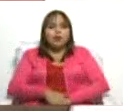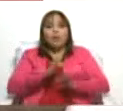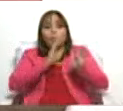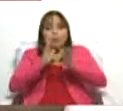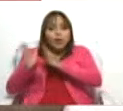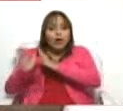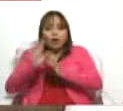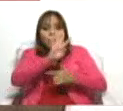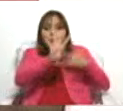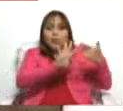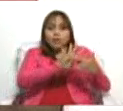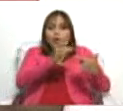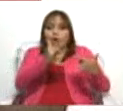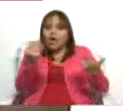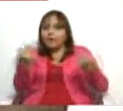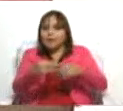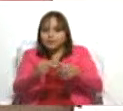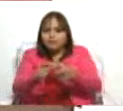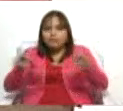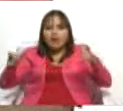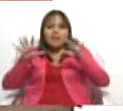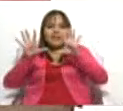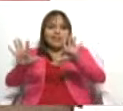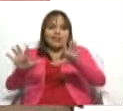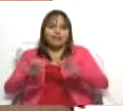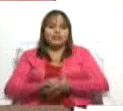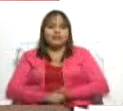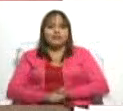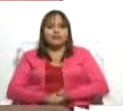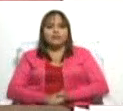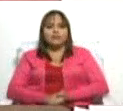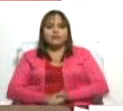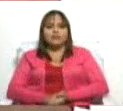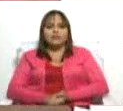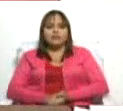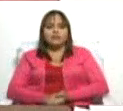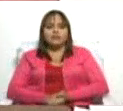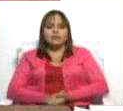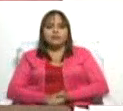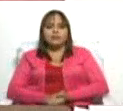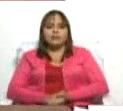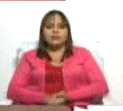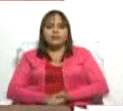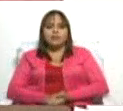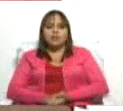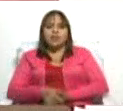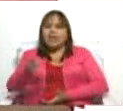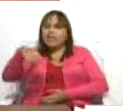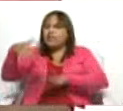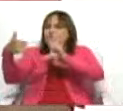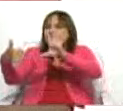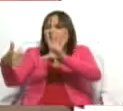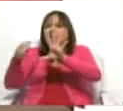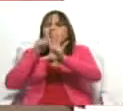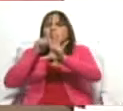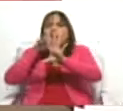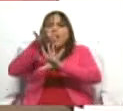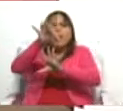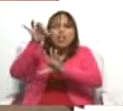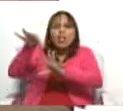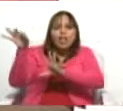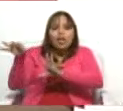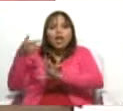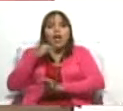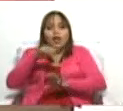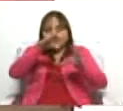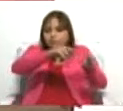que era de 4, ahora va a ser de 10. ¿De dónde van a salir esos otros 6? De esa calle, nos lo vamos a llevar como se llama